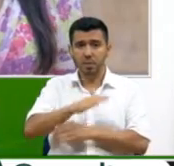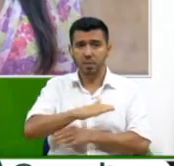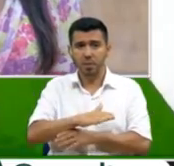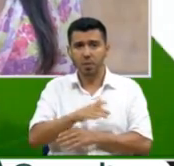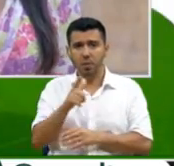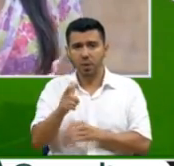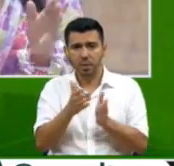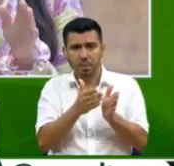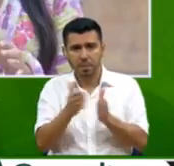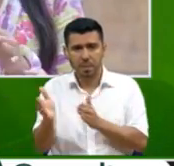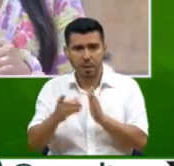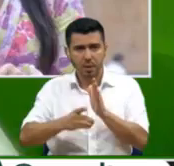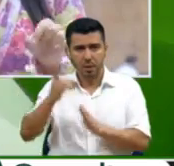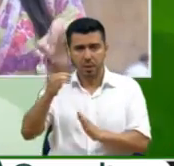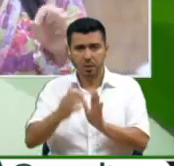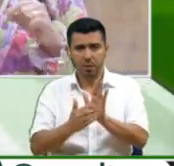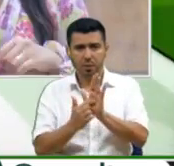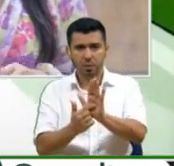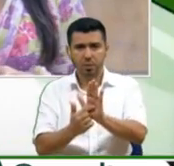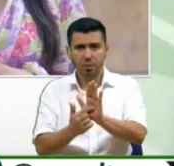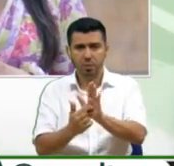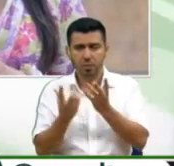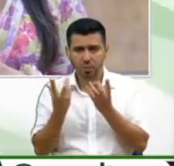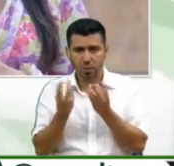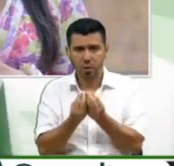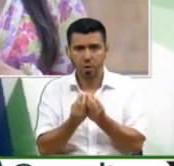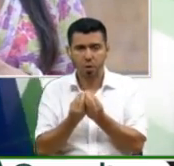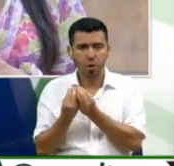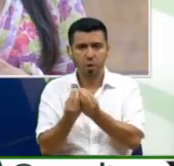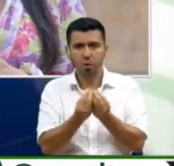el plan de desarrollo ante el Consejo. Por ahora, es toda la